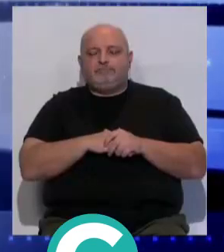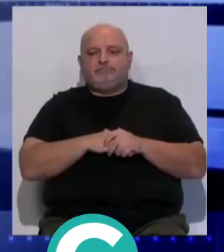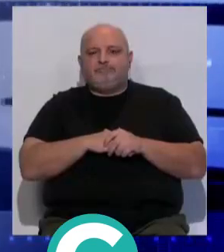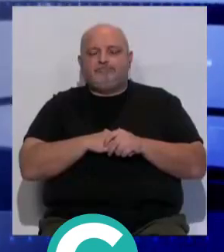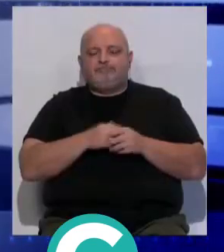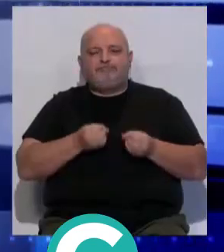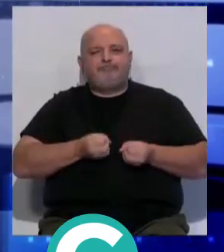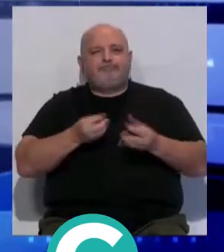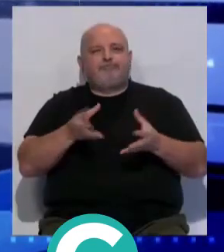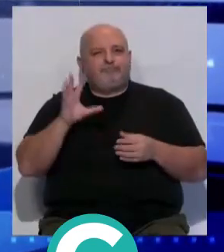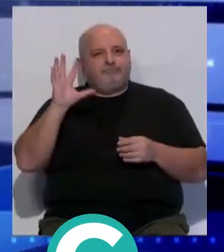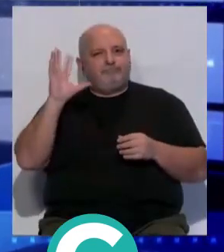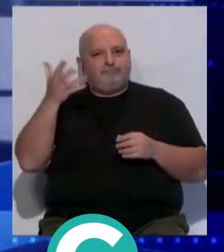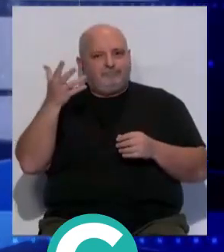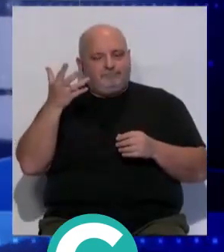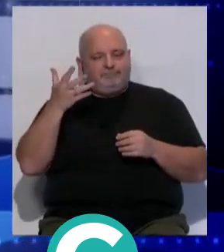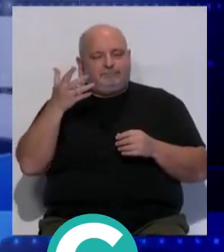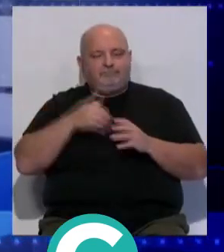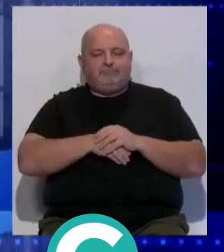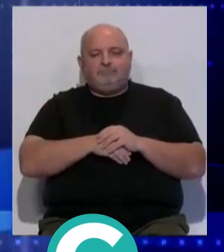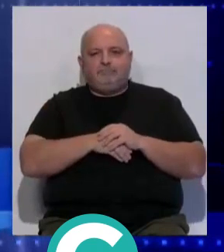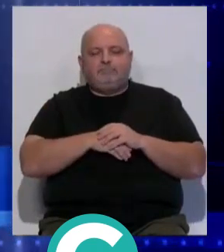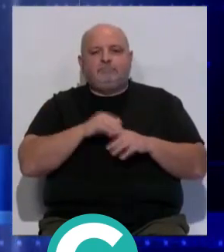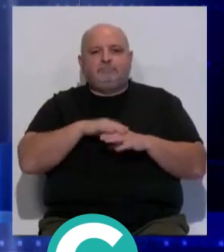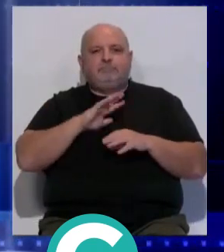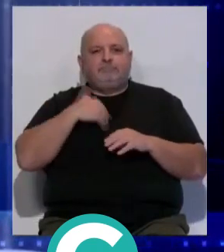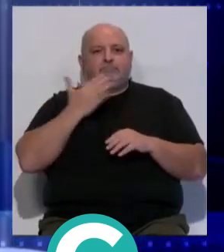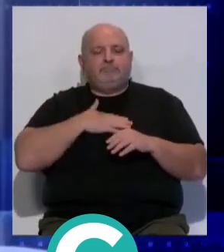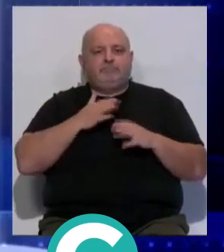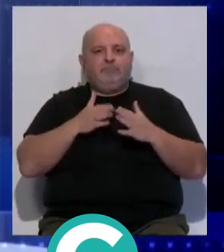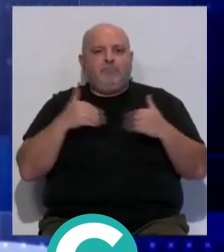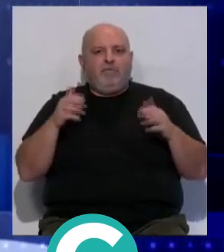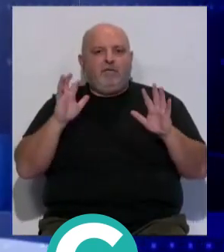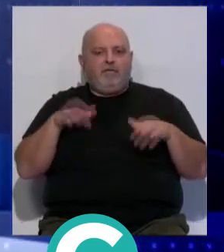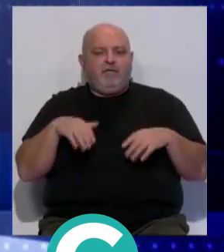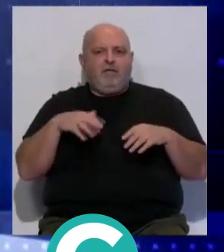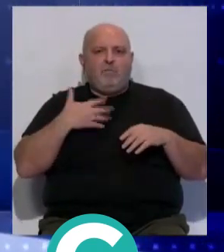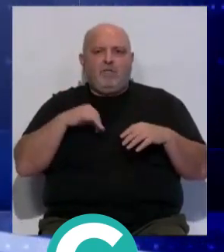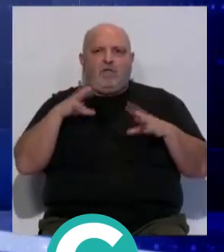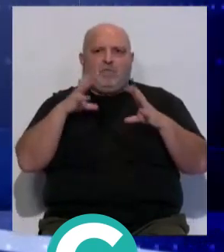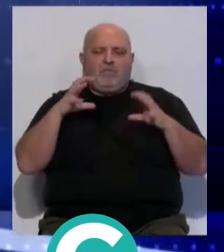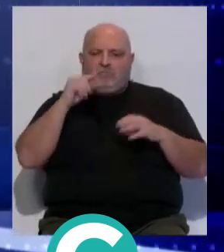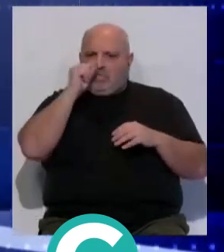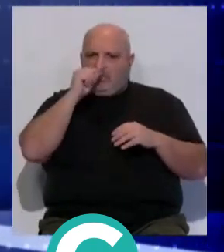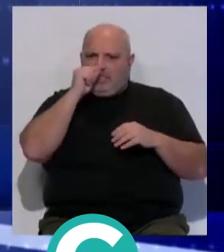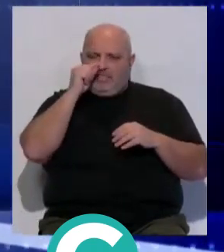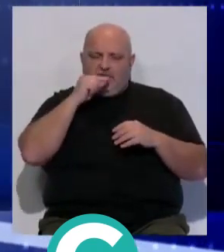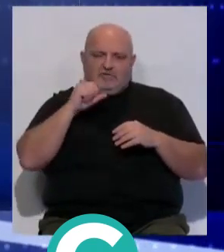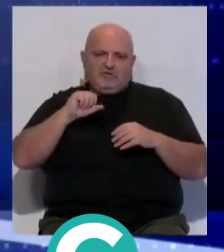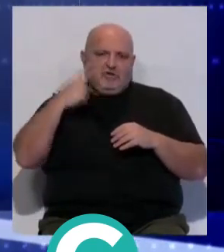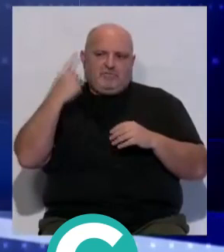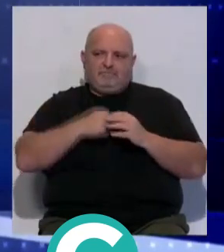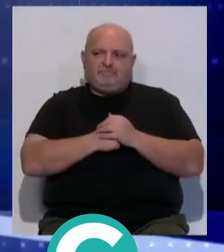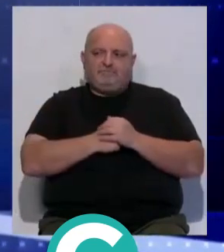La Agencia Estatal de Meteorología informa de un tiempo para mañana en la Bahía de Cádiz con poca nubosidad durante toda la jornada.